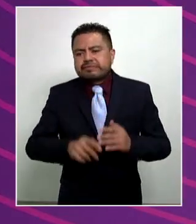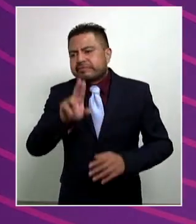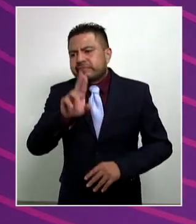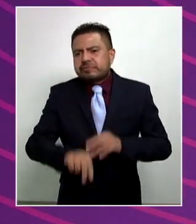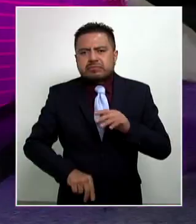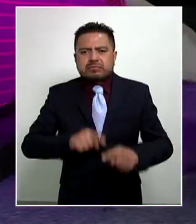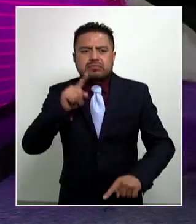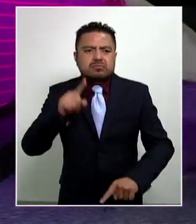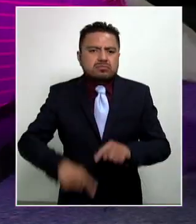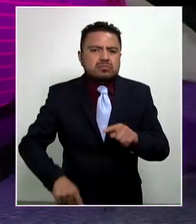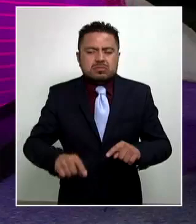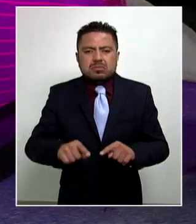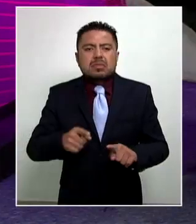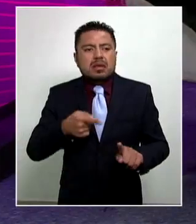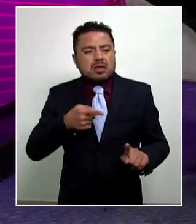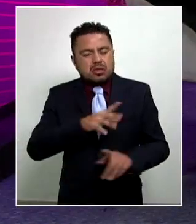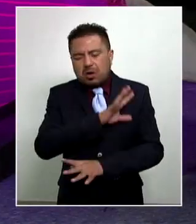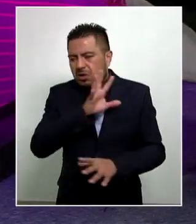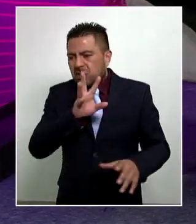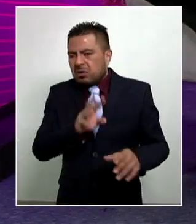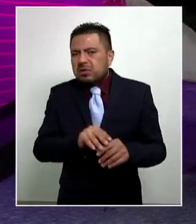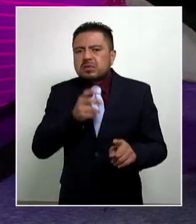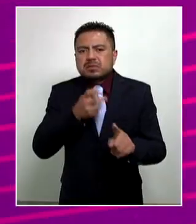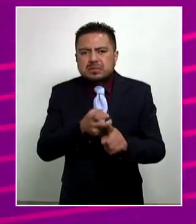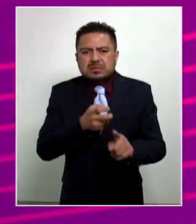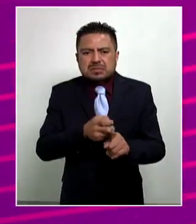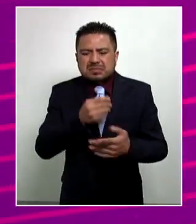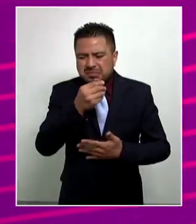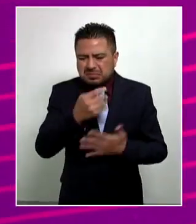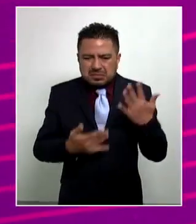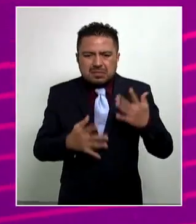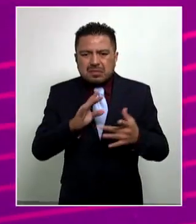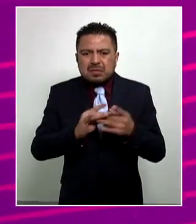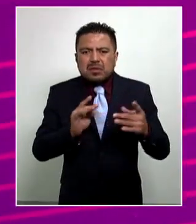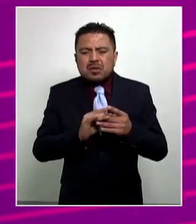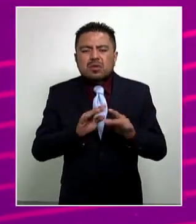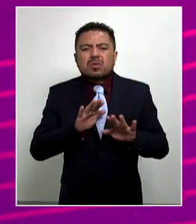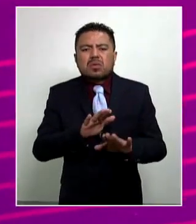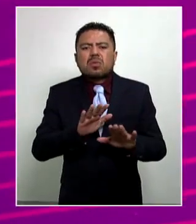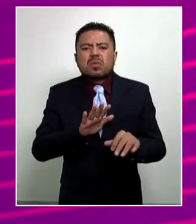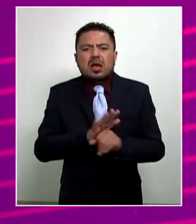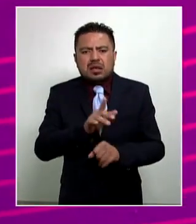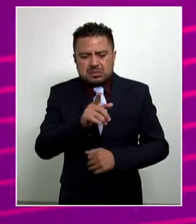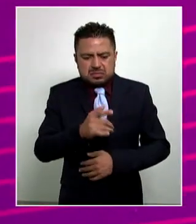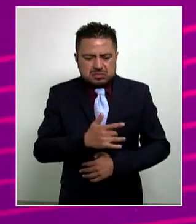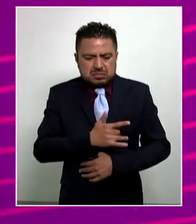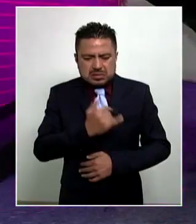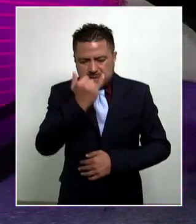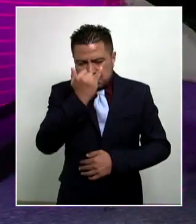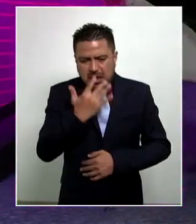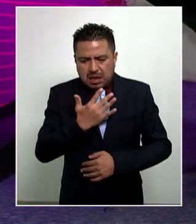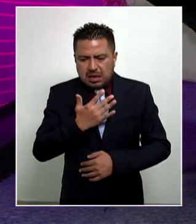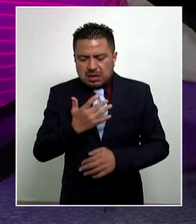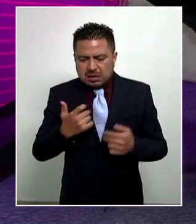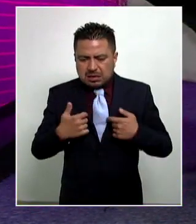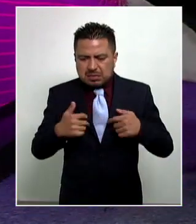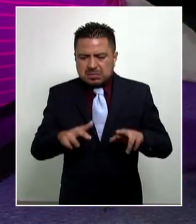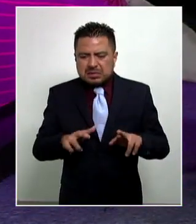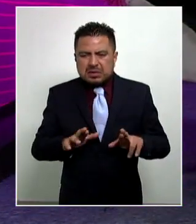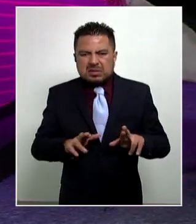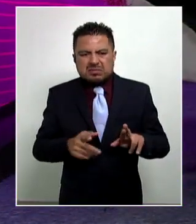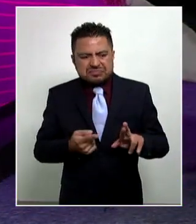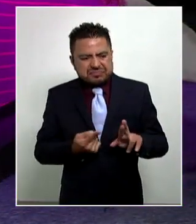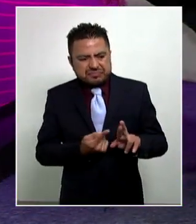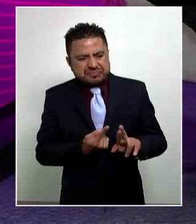Porque tiene un peso, ¿no? Todo esto, esta descripción de lo que tú reflejas y lo que tú representas me